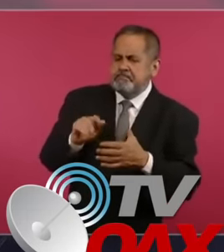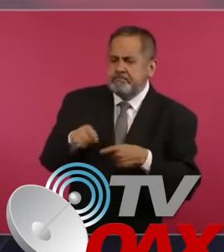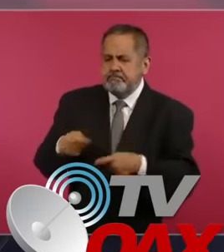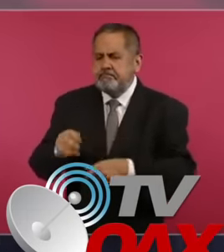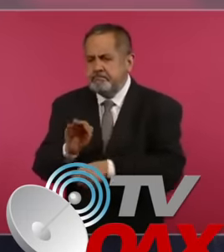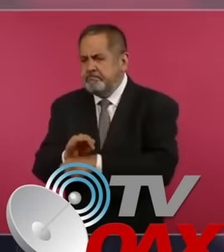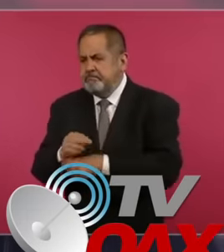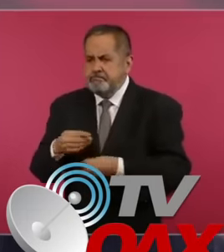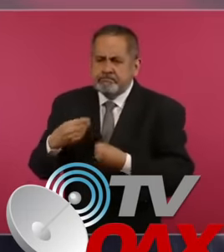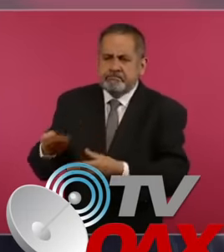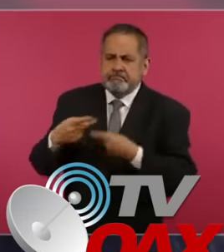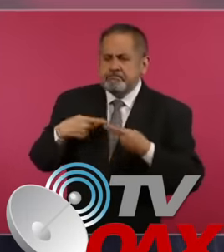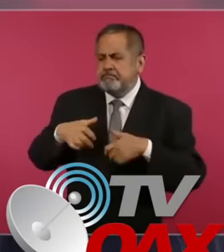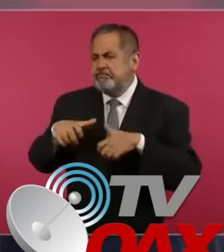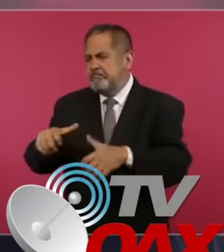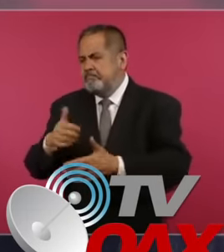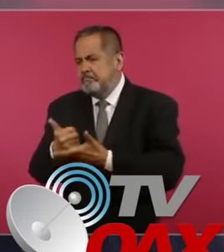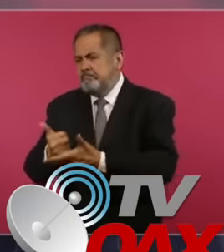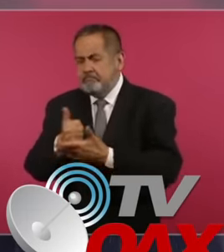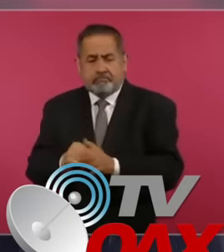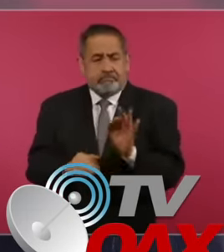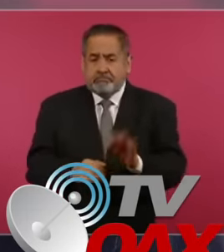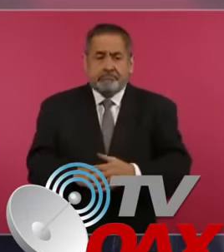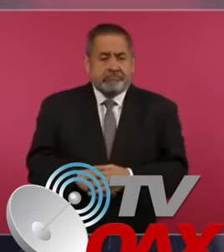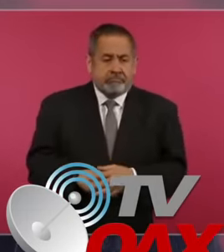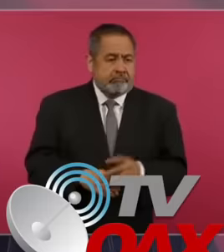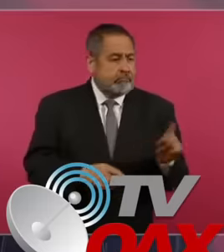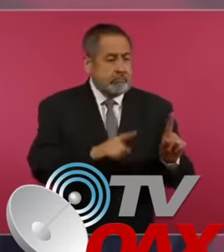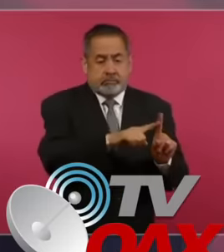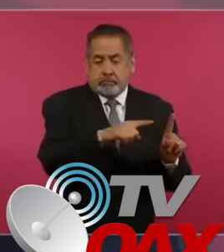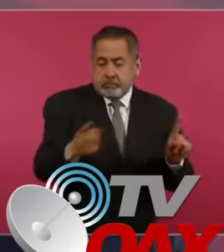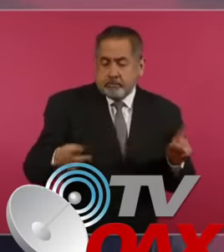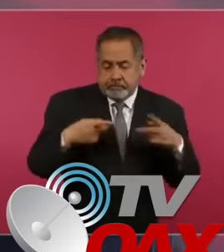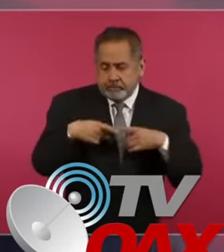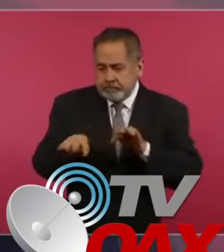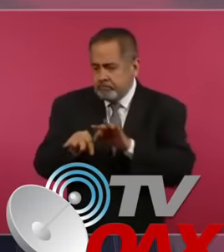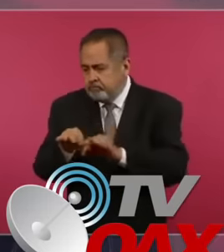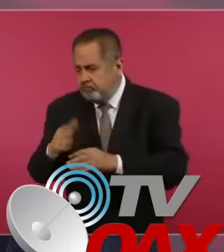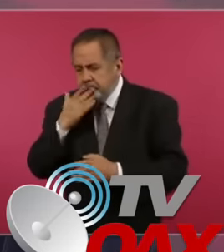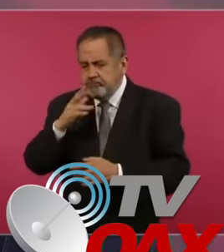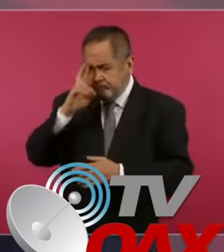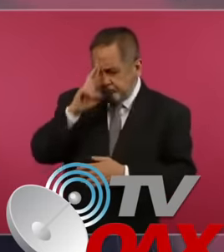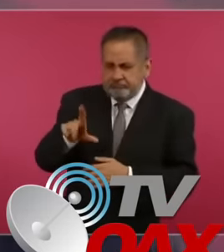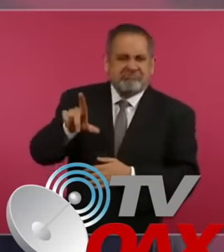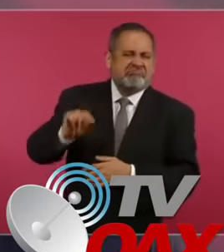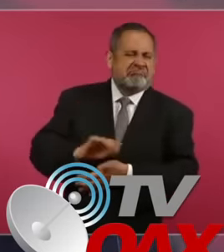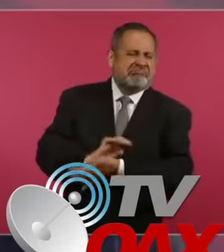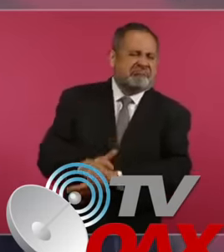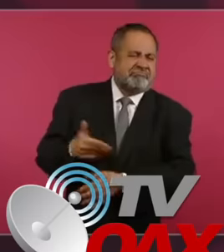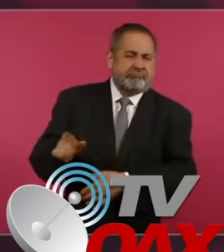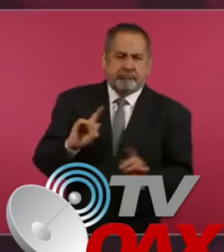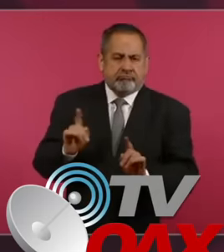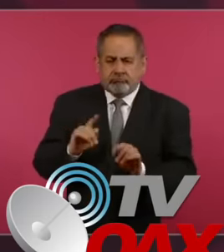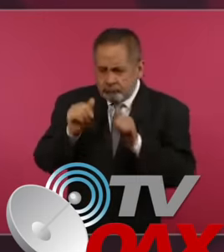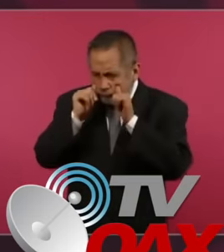que los hay, que trata bien a sus trabajadores, que no los humilla.